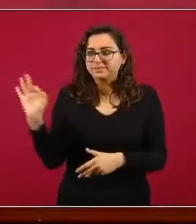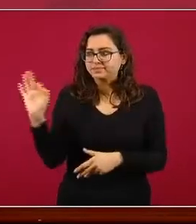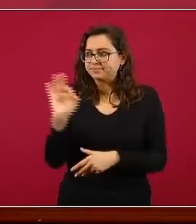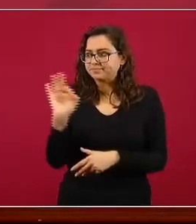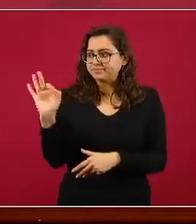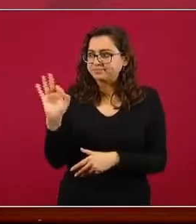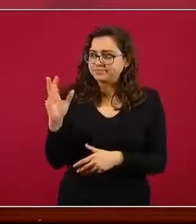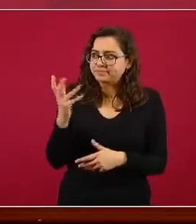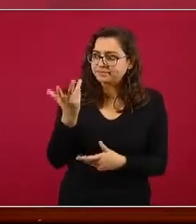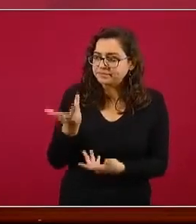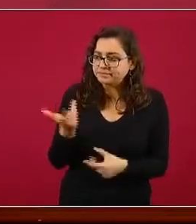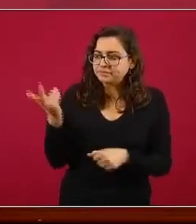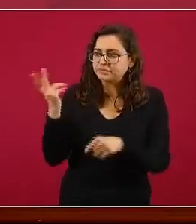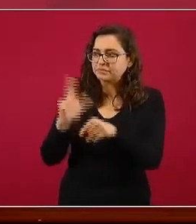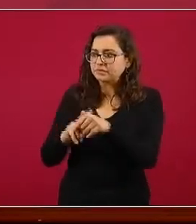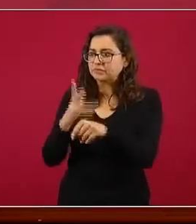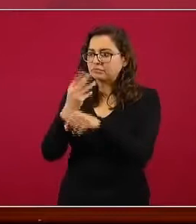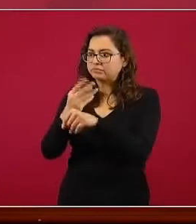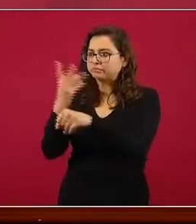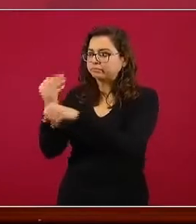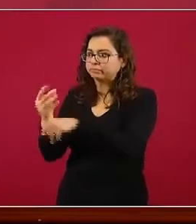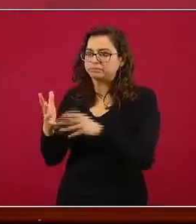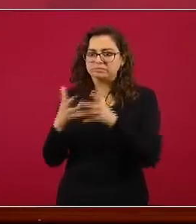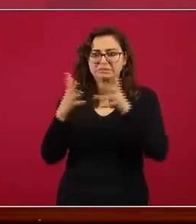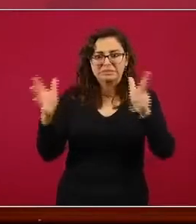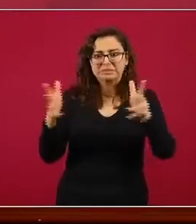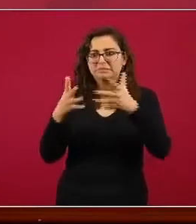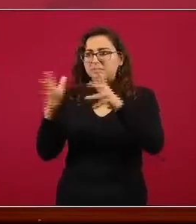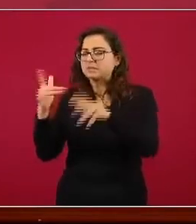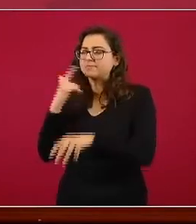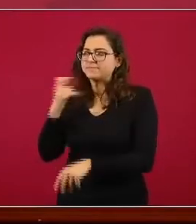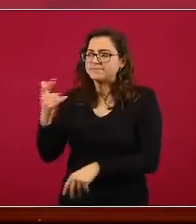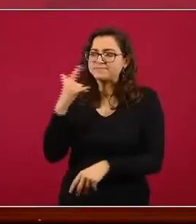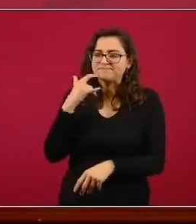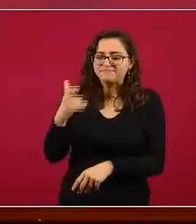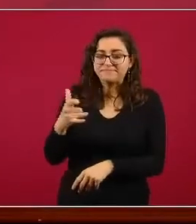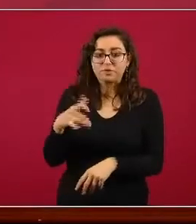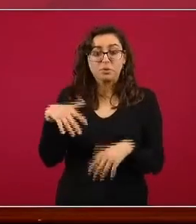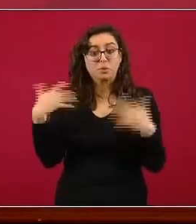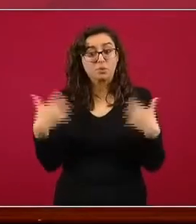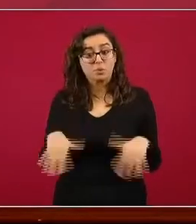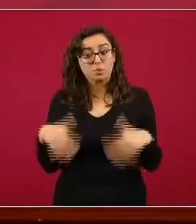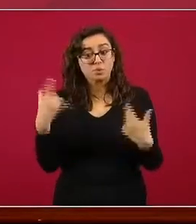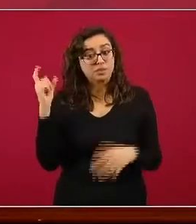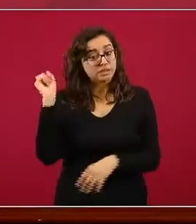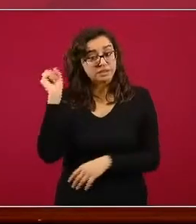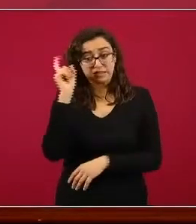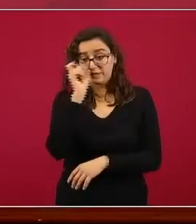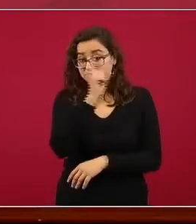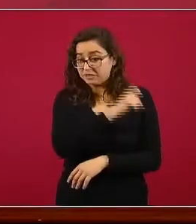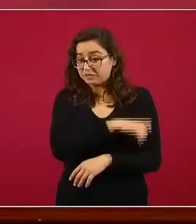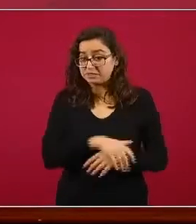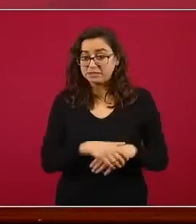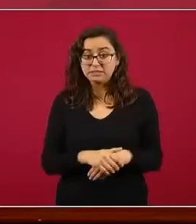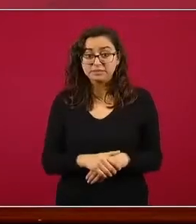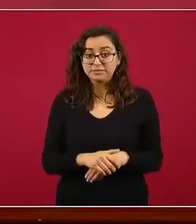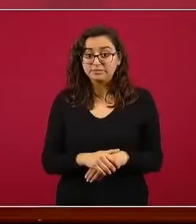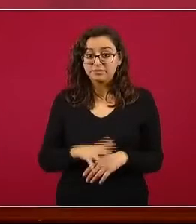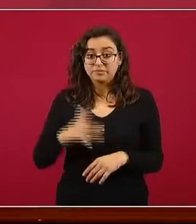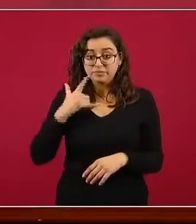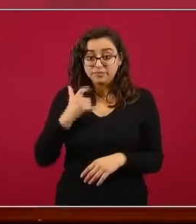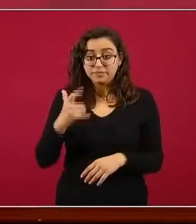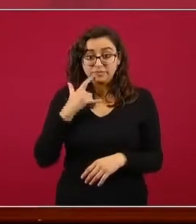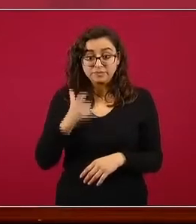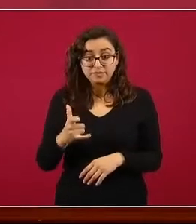el sistema hospitalario con un enorme esfuerzo que nos cuesta a todas y a todos. No es un